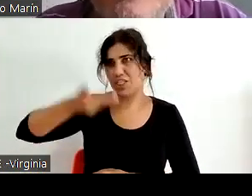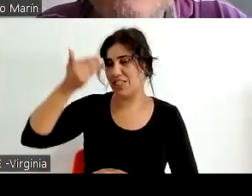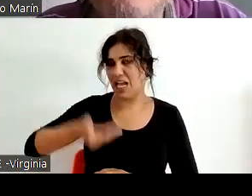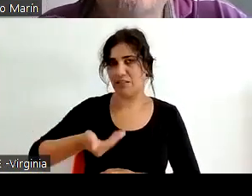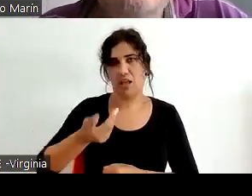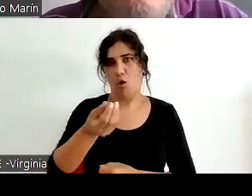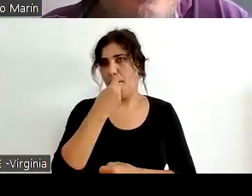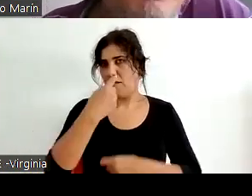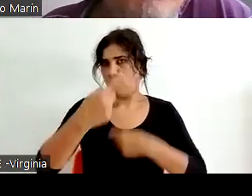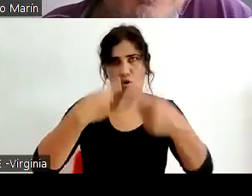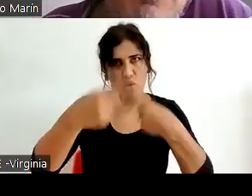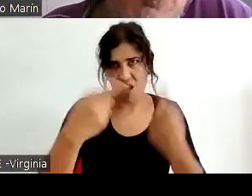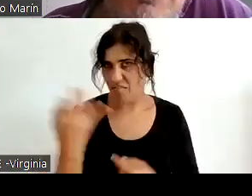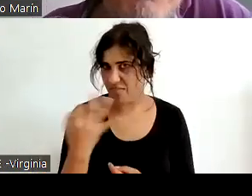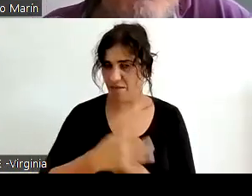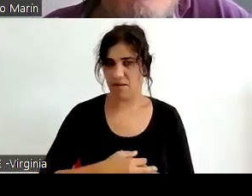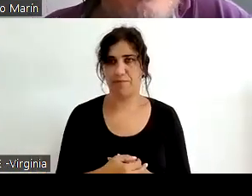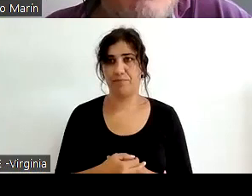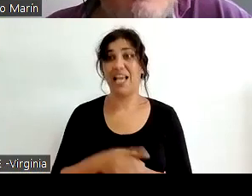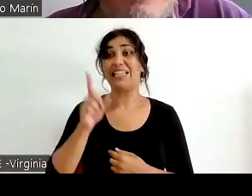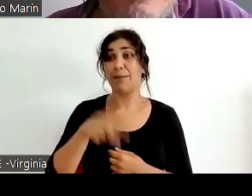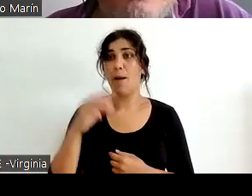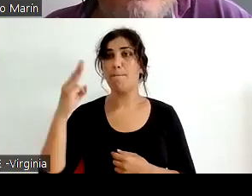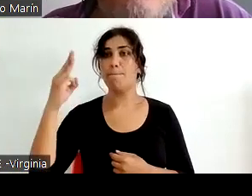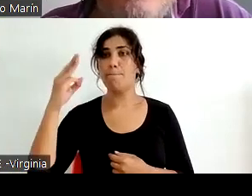en nuestra dieta. Al potasio le pasa un poco lo mismo,